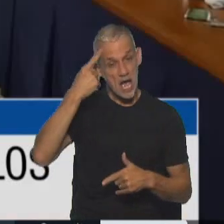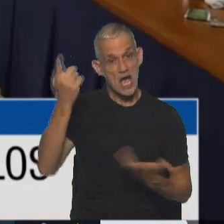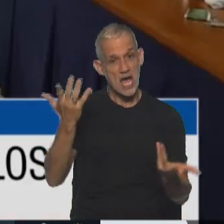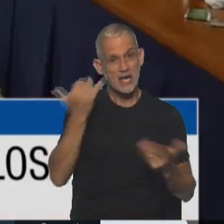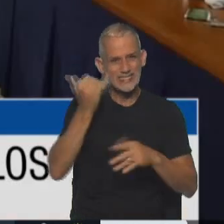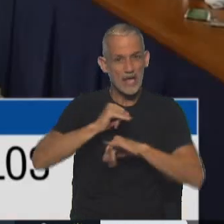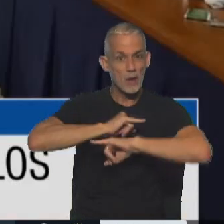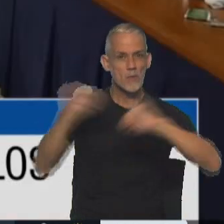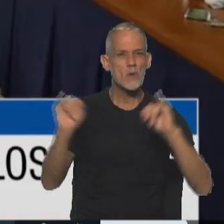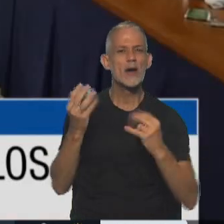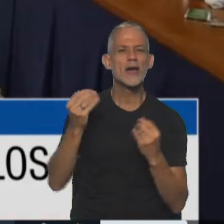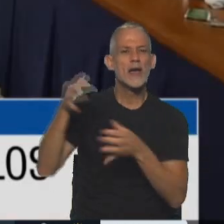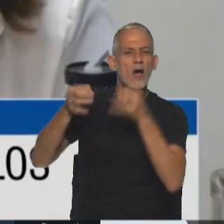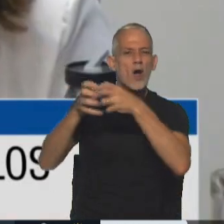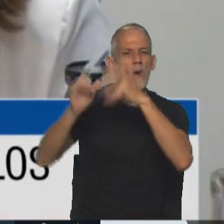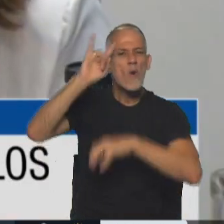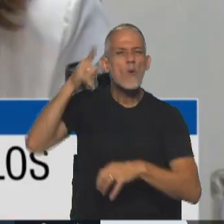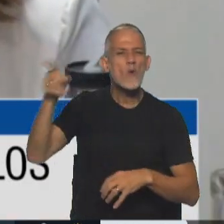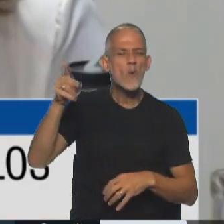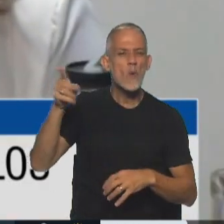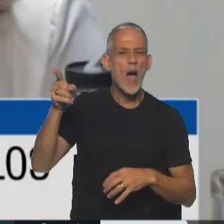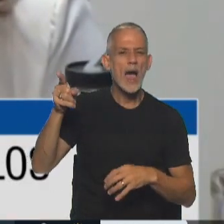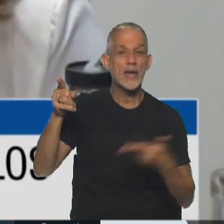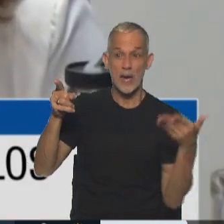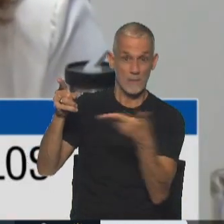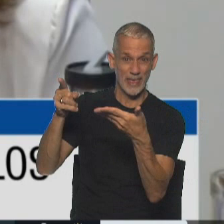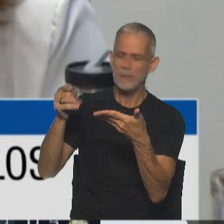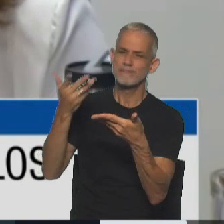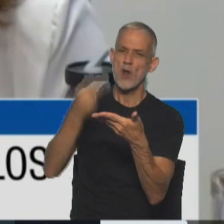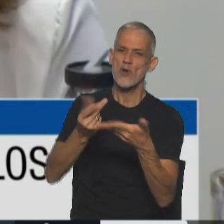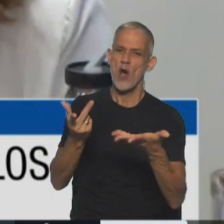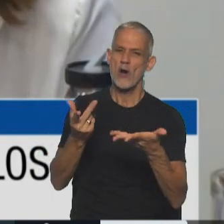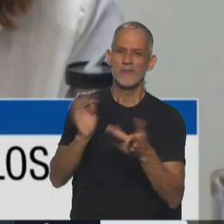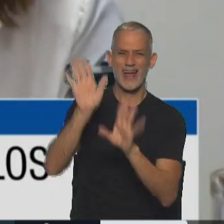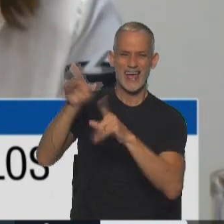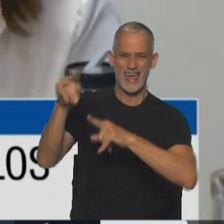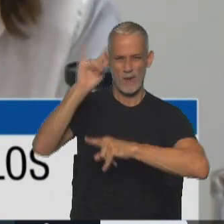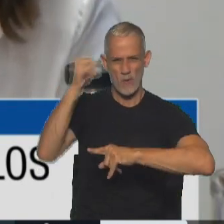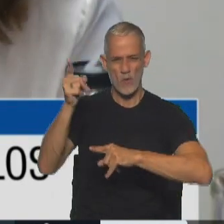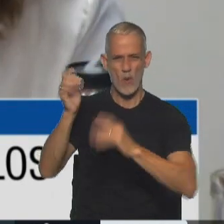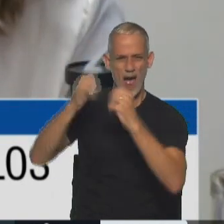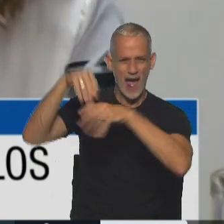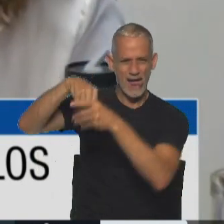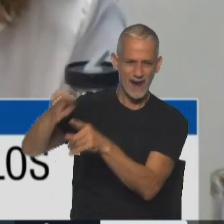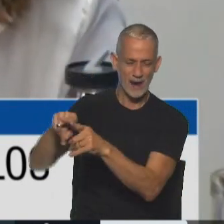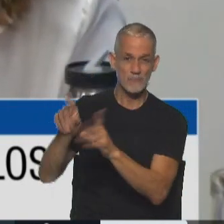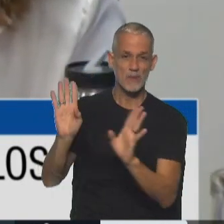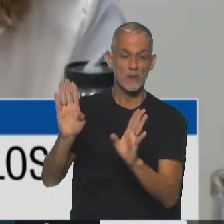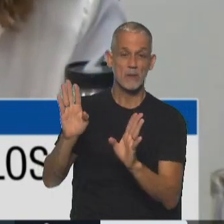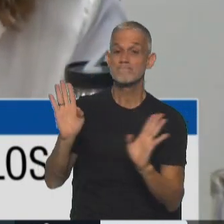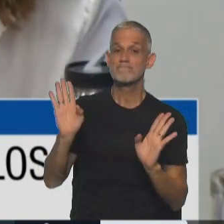con esta reunión que la Corte Suprema de Justicia de Uruguay le negó el recurso para Que aparezca